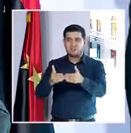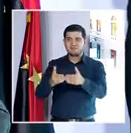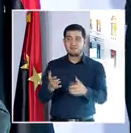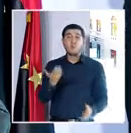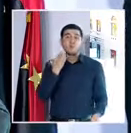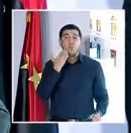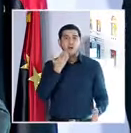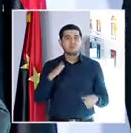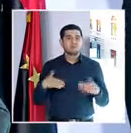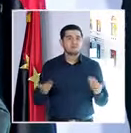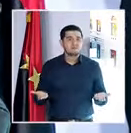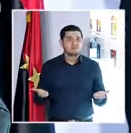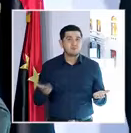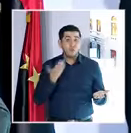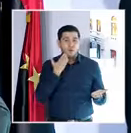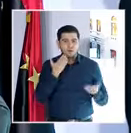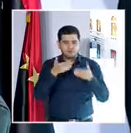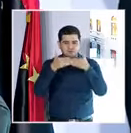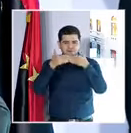Luna, no,